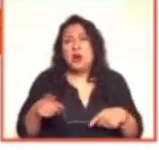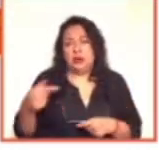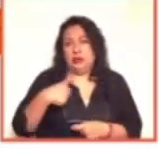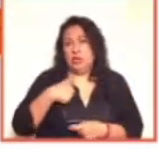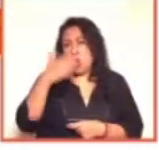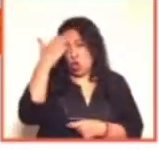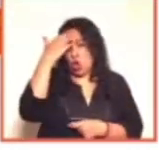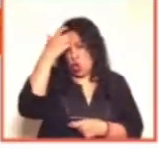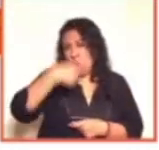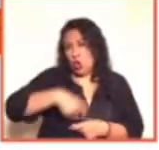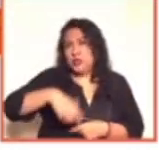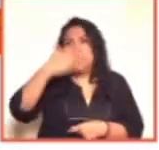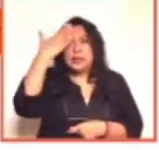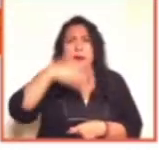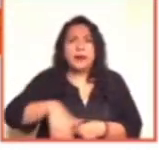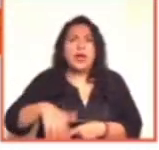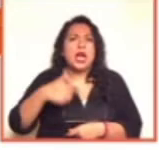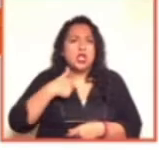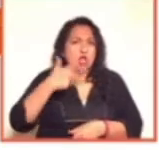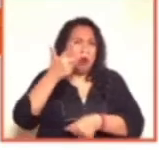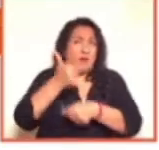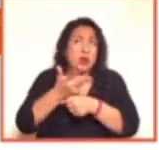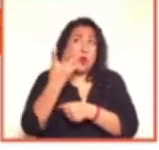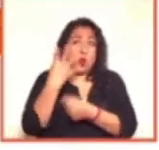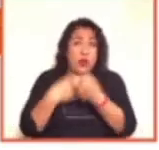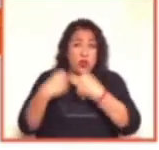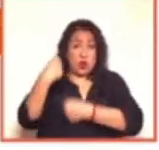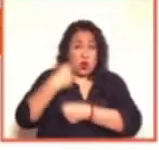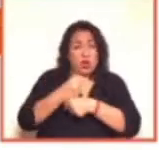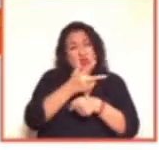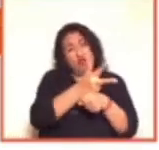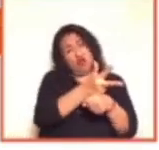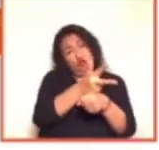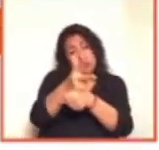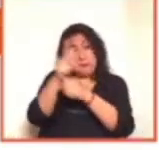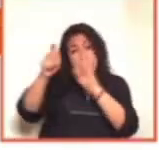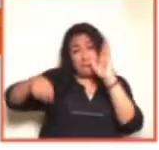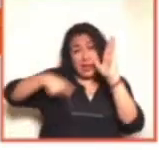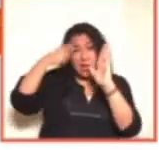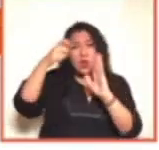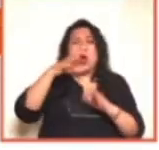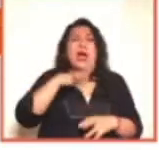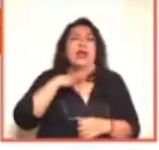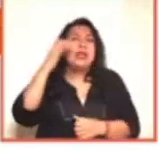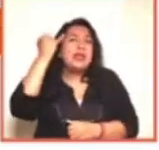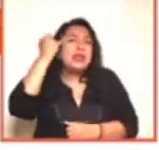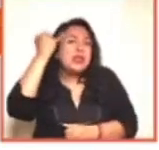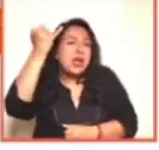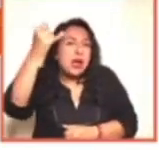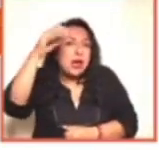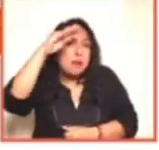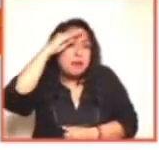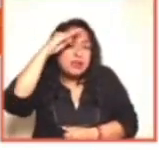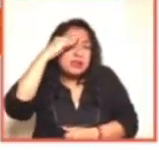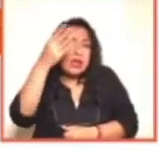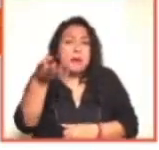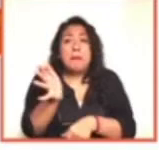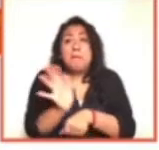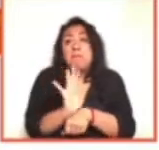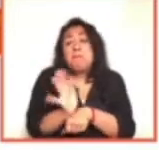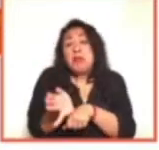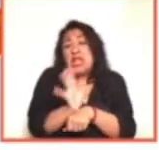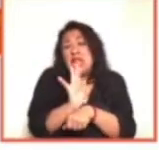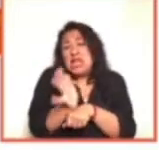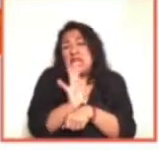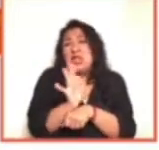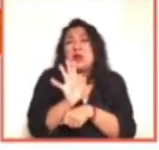sabía que había filmado esta película hace 4 años, tenía justo esta idea de que esta película era un poco